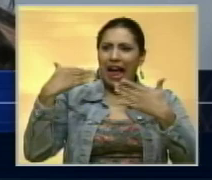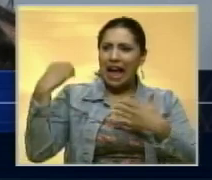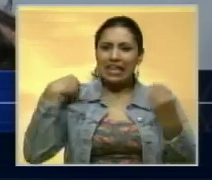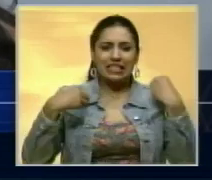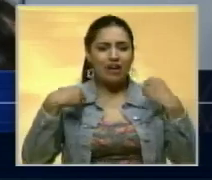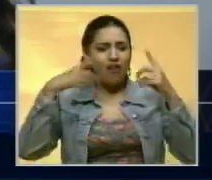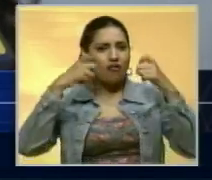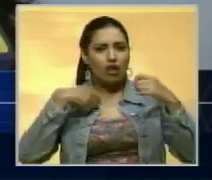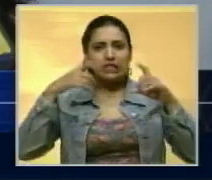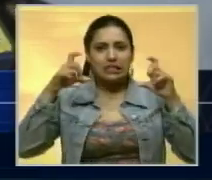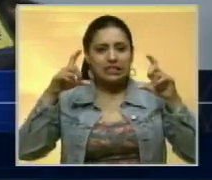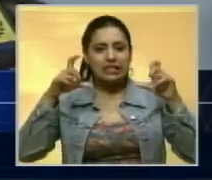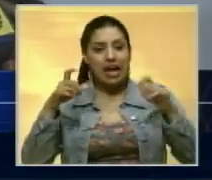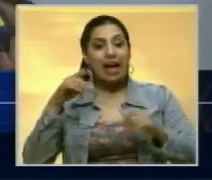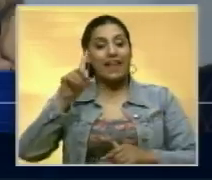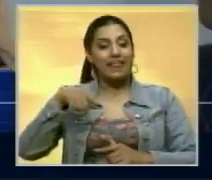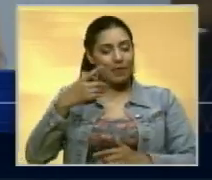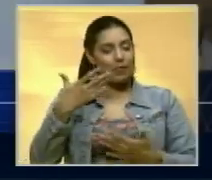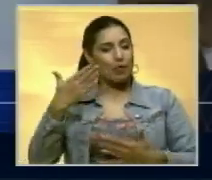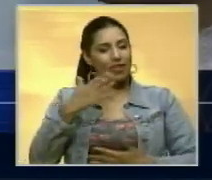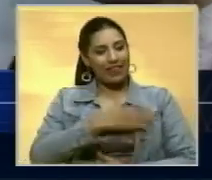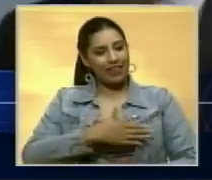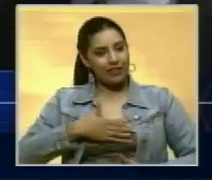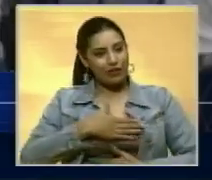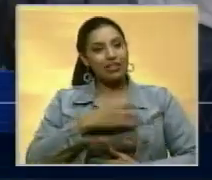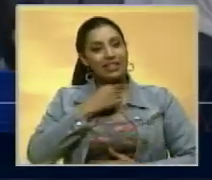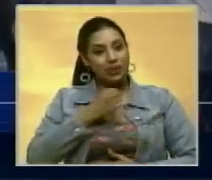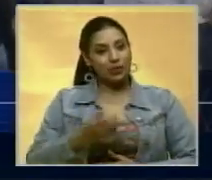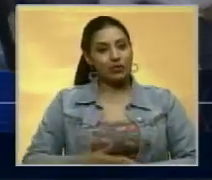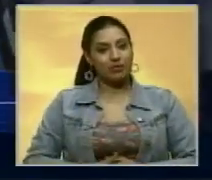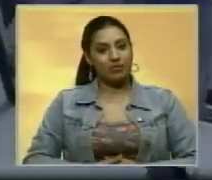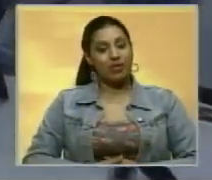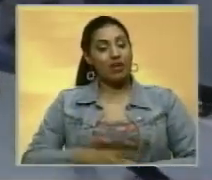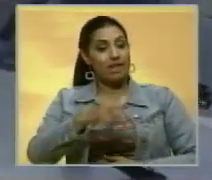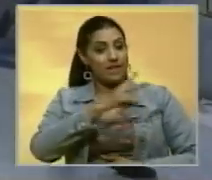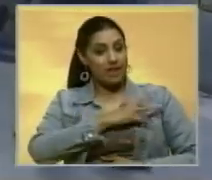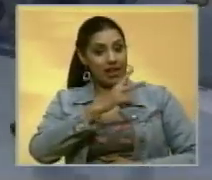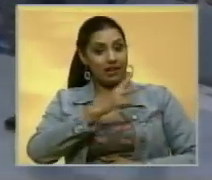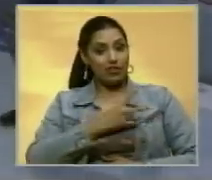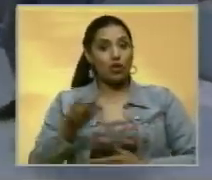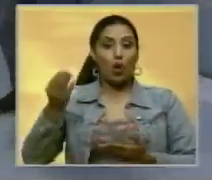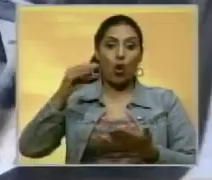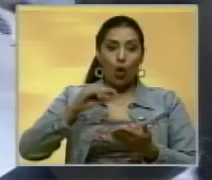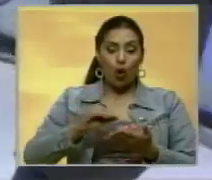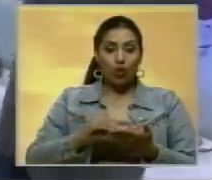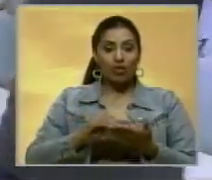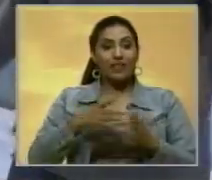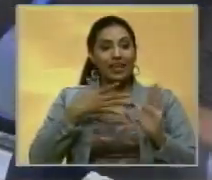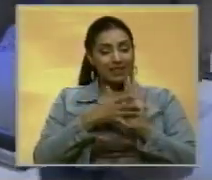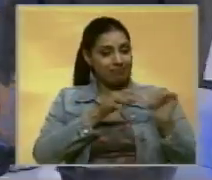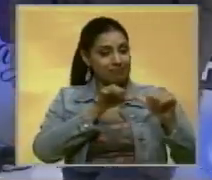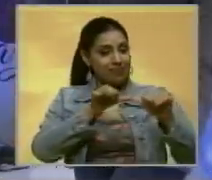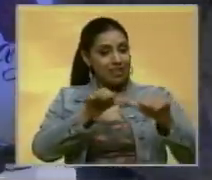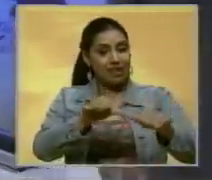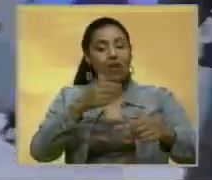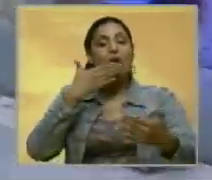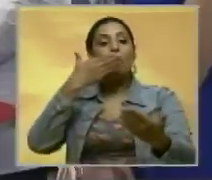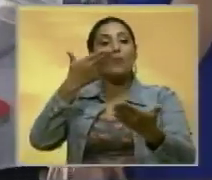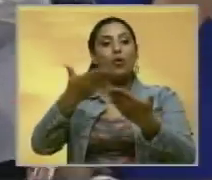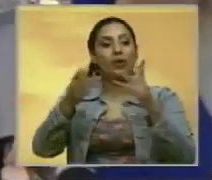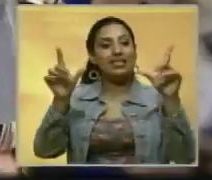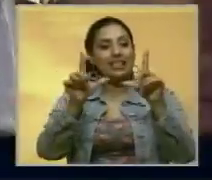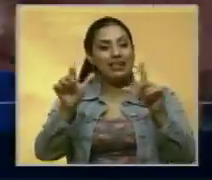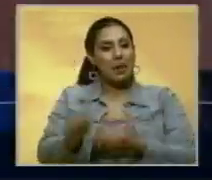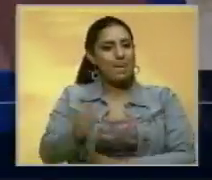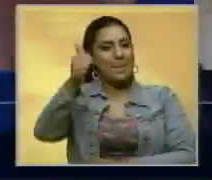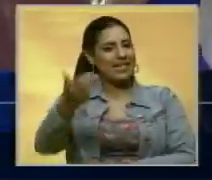compartir, tomarse fotos y bueno, eso es lo importante, disfrutarlo y que te guste. Venevisión reiteró una vez más que seguirá siendo la propuesta